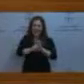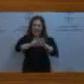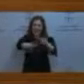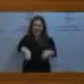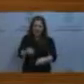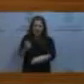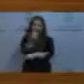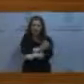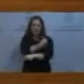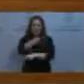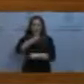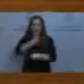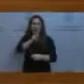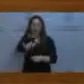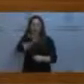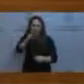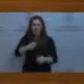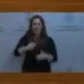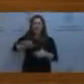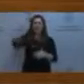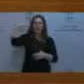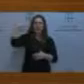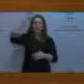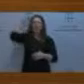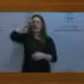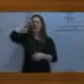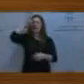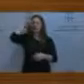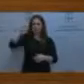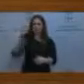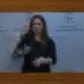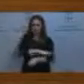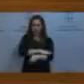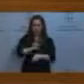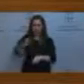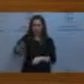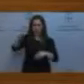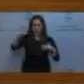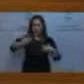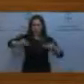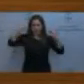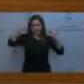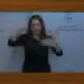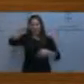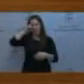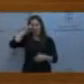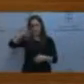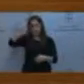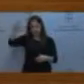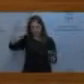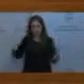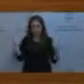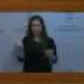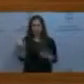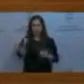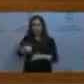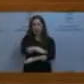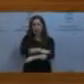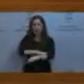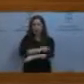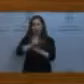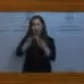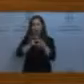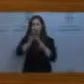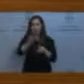es del señor Zapatero, señorías. Pero es el señor Zapatero y es el gobierno del Partido